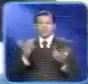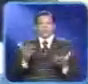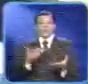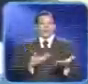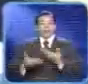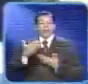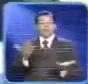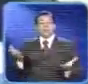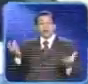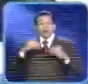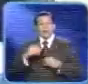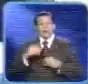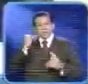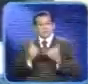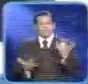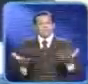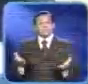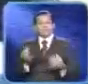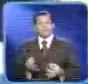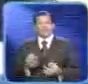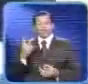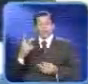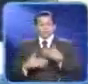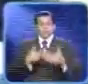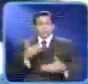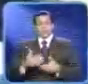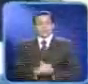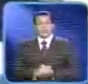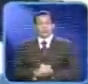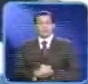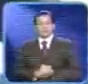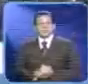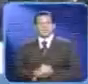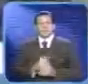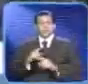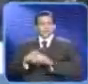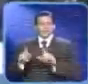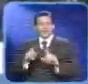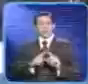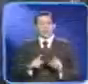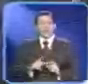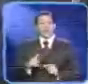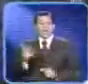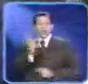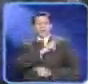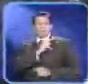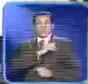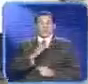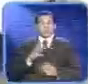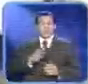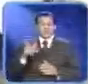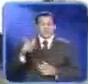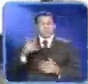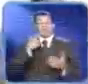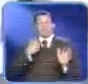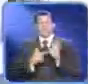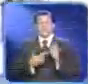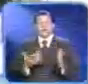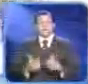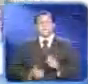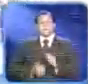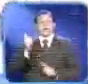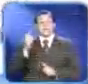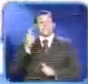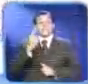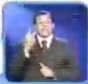para finiquitar dos procesos que son diferentes. Las autoridades de la concesionaria dijeron que más de